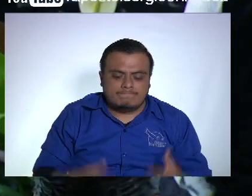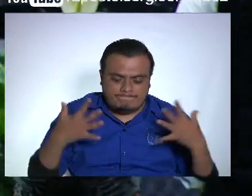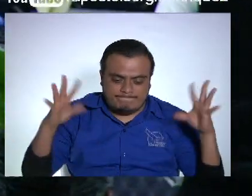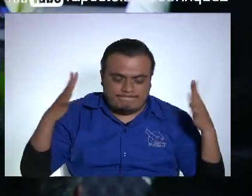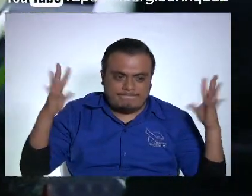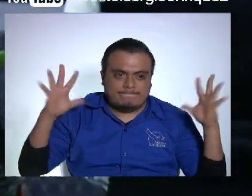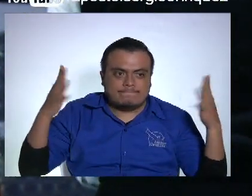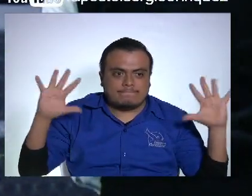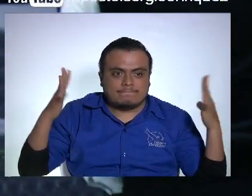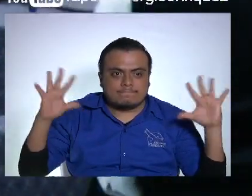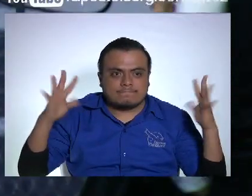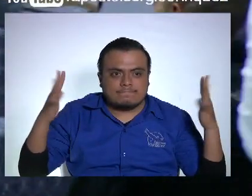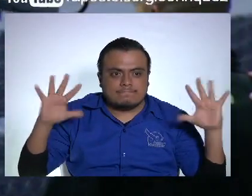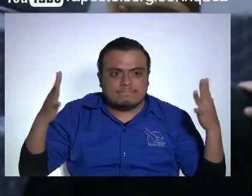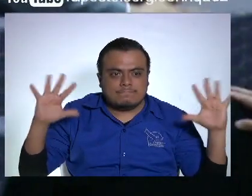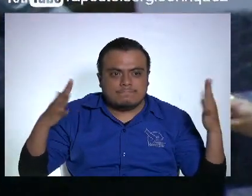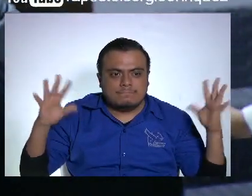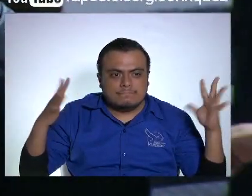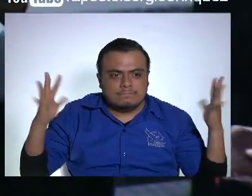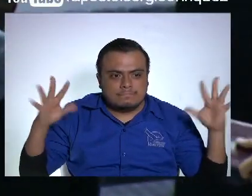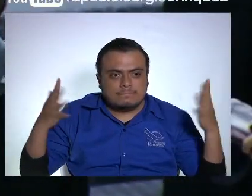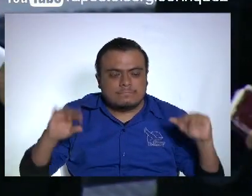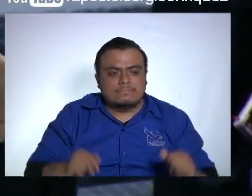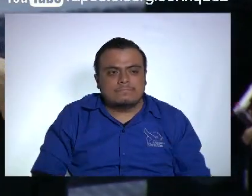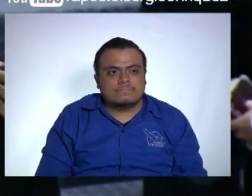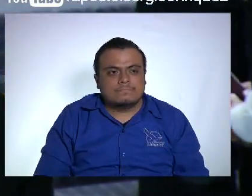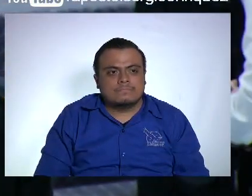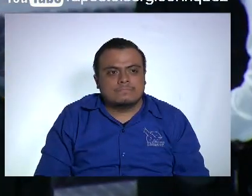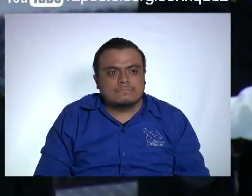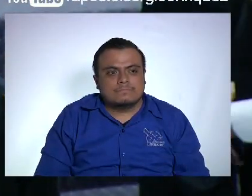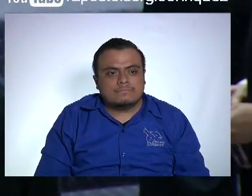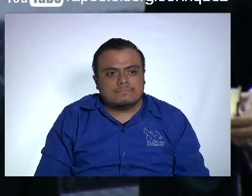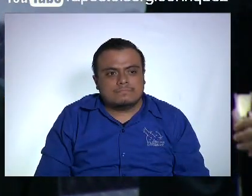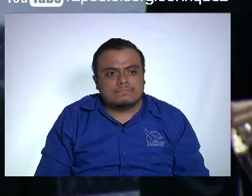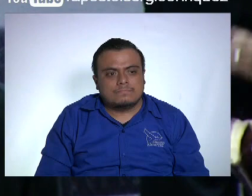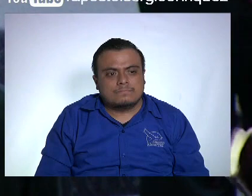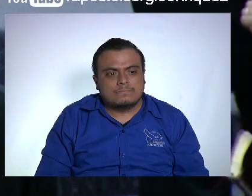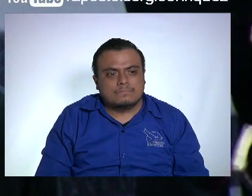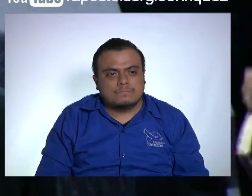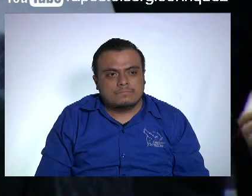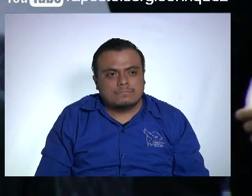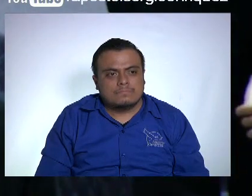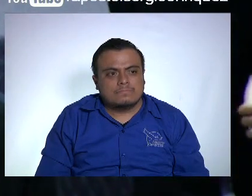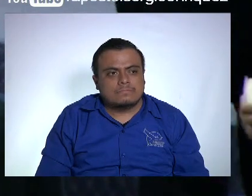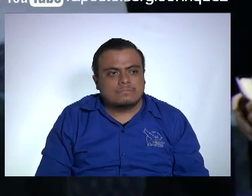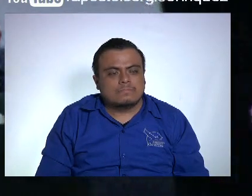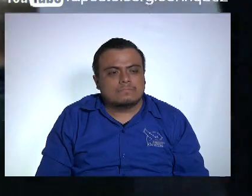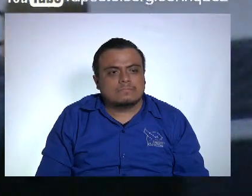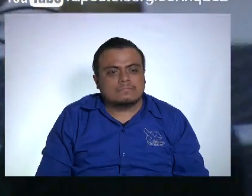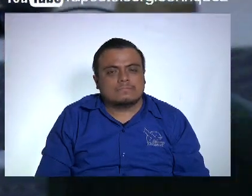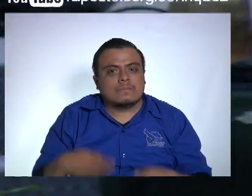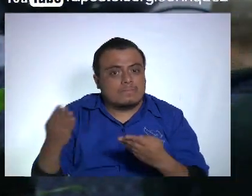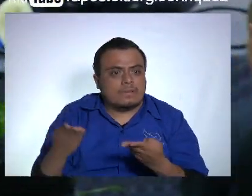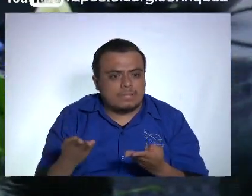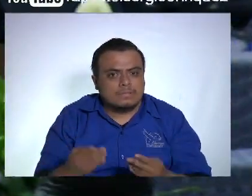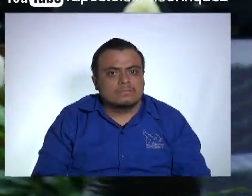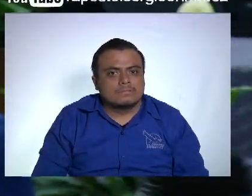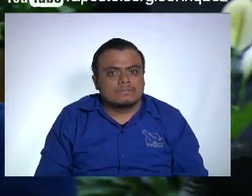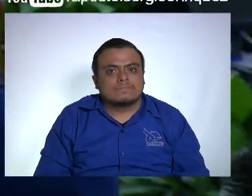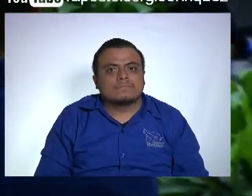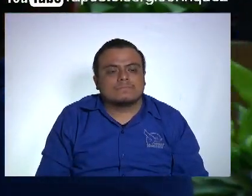Aleluya. Bienvenido, hermano. Bienvenido a este lugar. Bienvenido a este lugar.